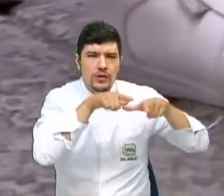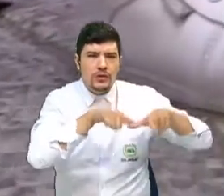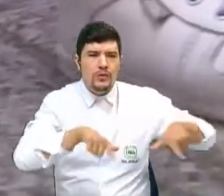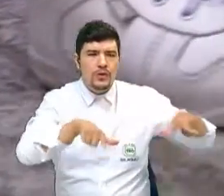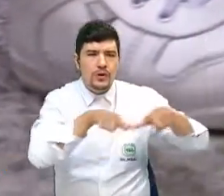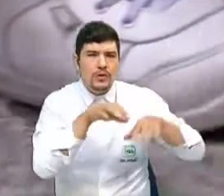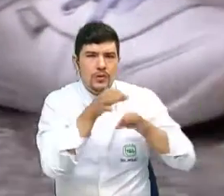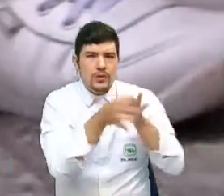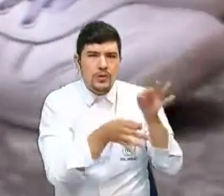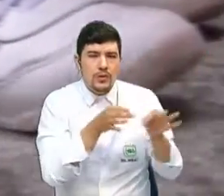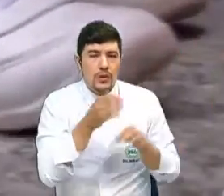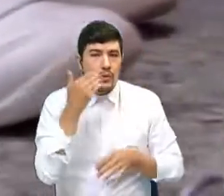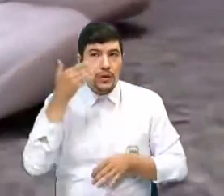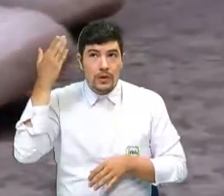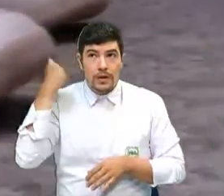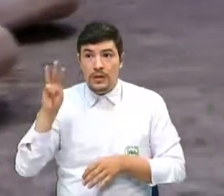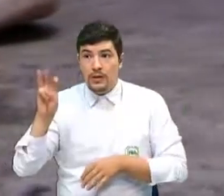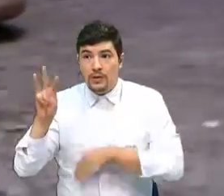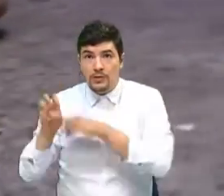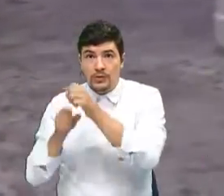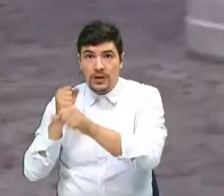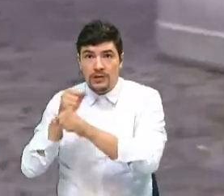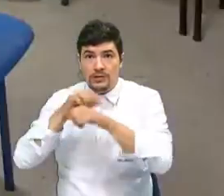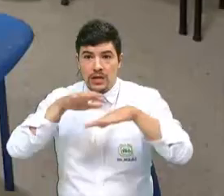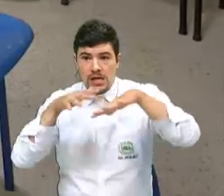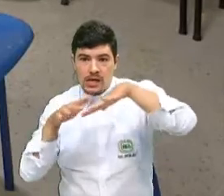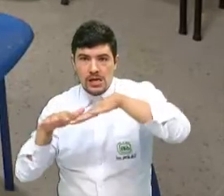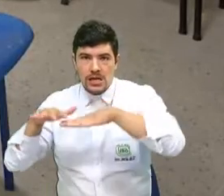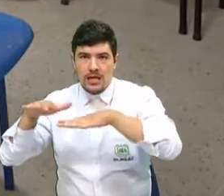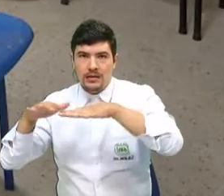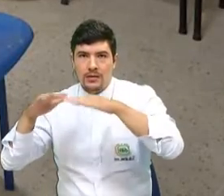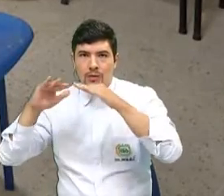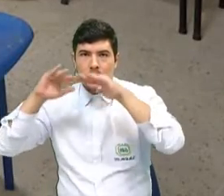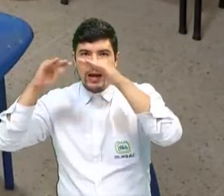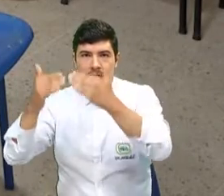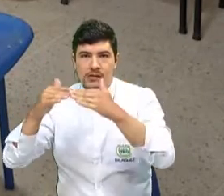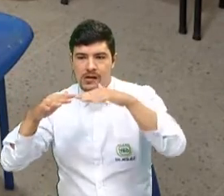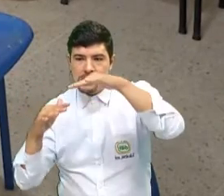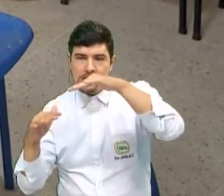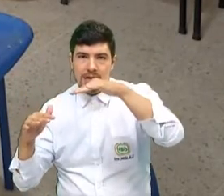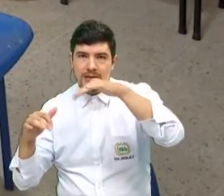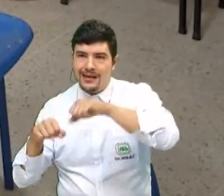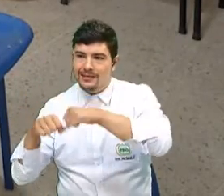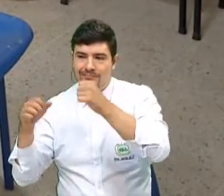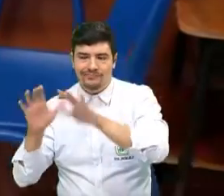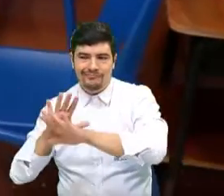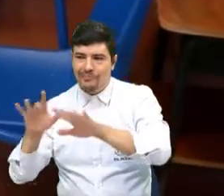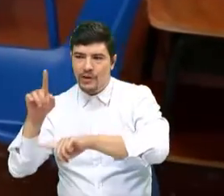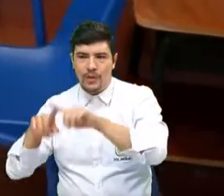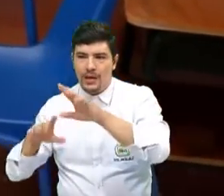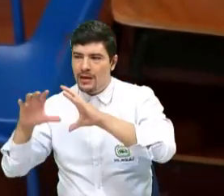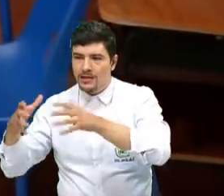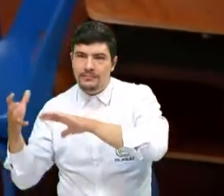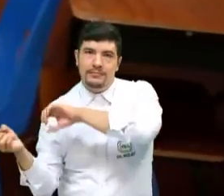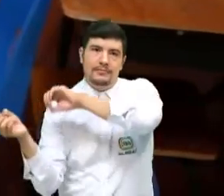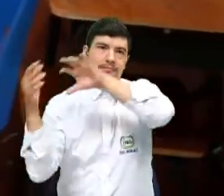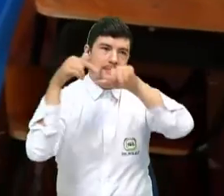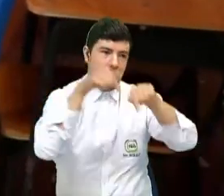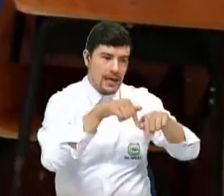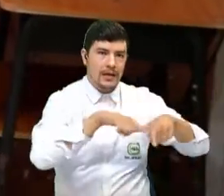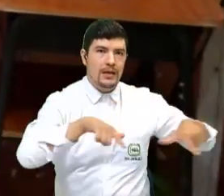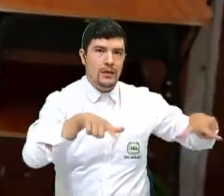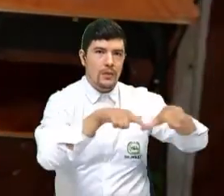tras un deslizamiento un colegio de primaria fue trasladado a este mismo sitio sin las condiciones para atender a más de 300 niños